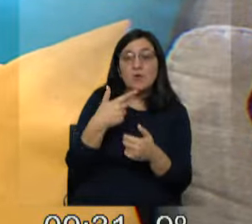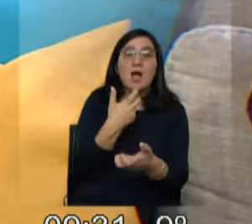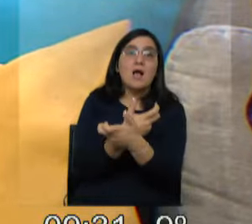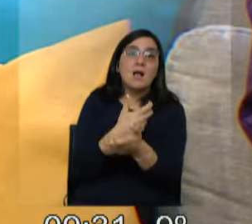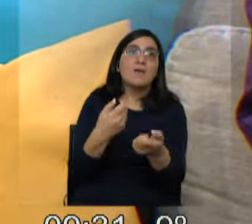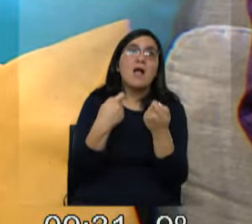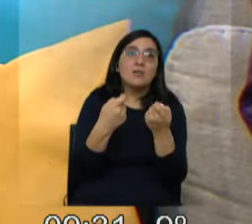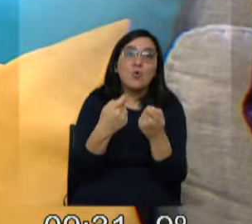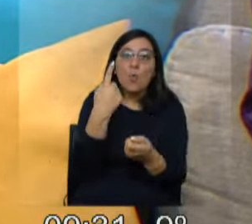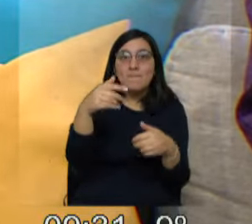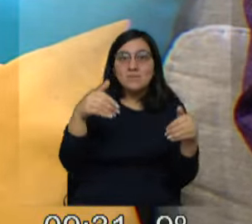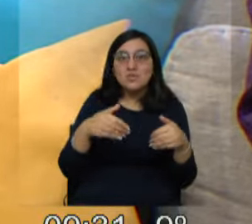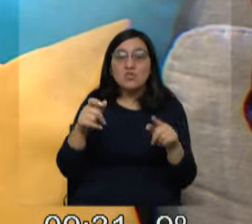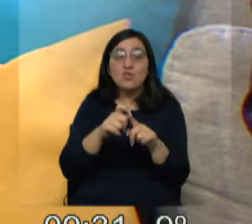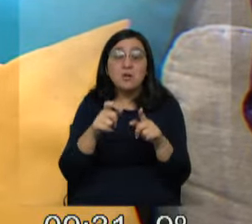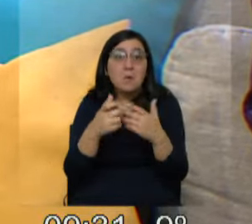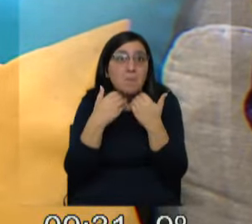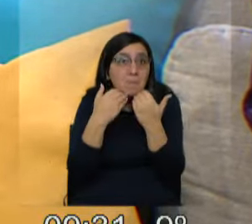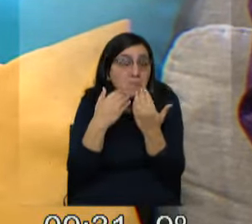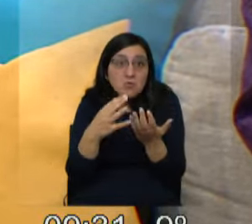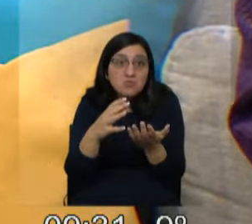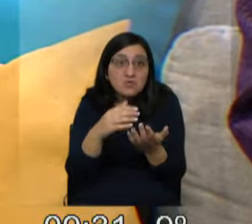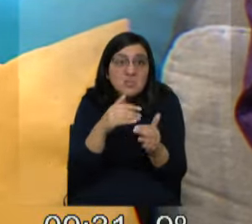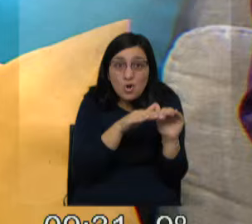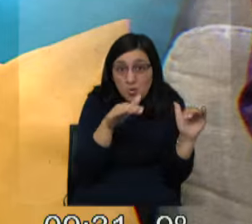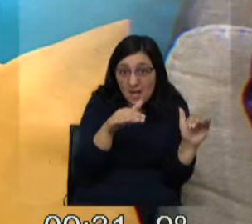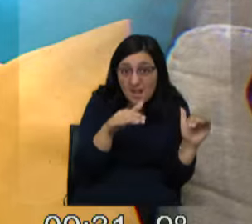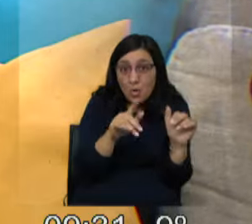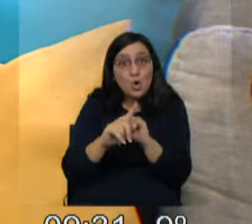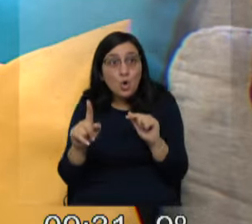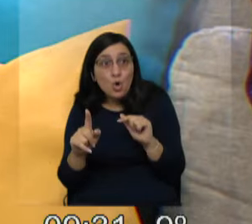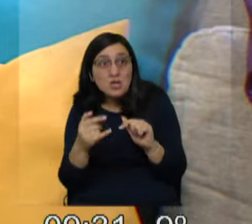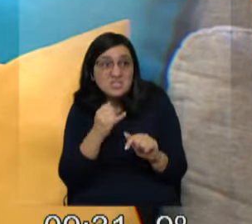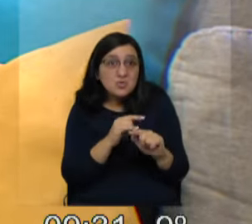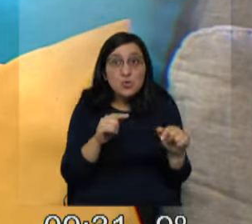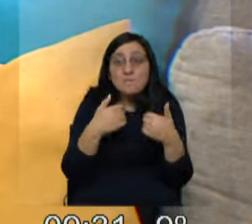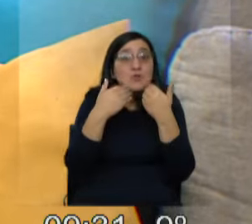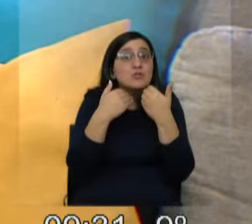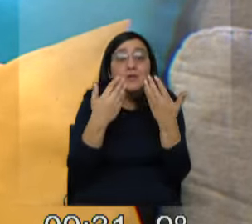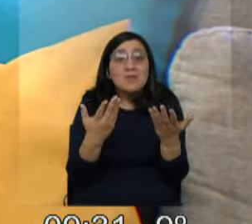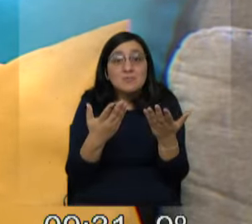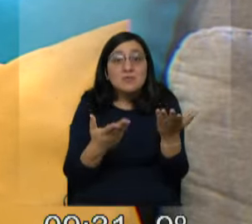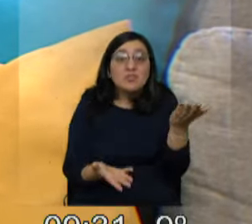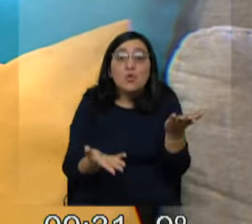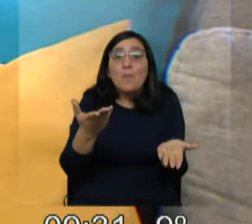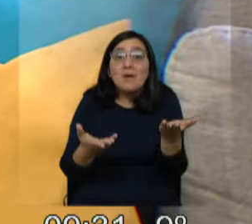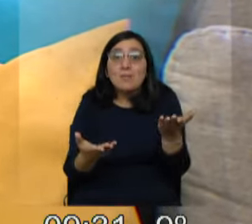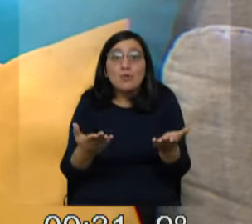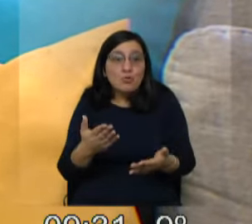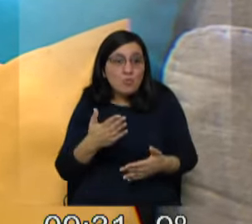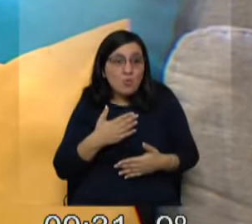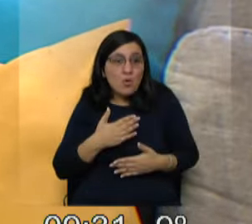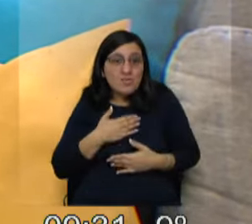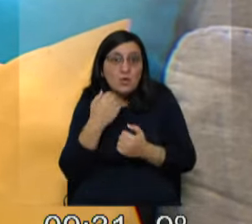gastó $1,000,000, no tenemos ni idea. Claro. Si eso es normal, si no es normal, si es lo que se gasta siempre, terminamos comparando con nuestro bolsillo. Decimos,